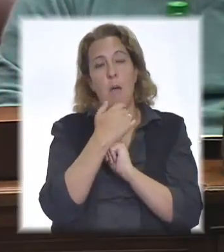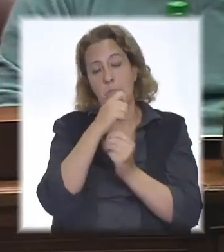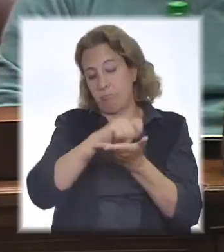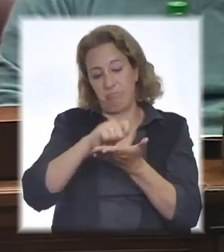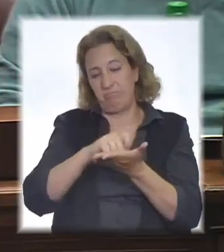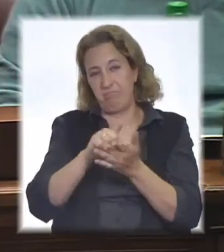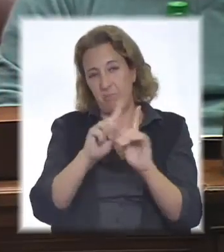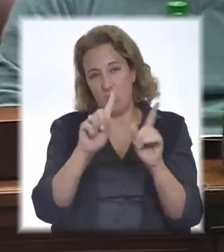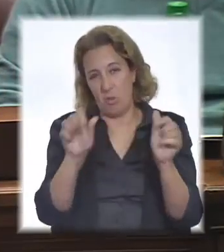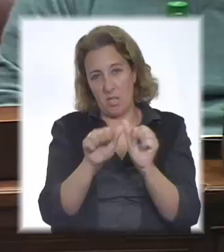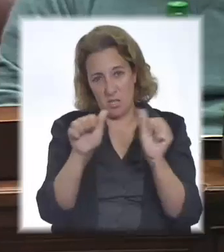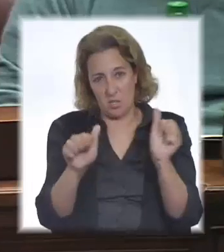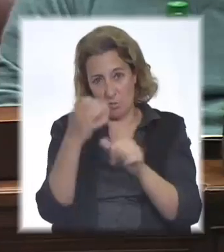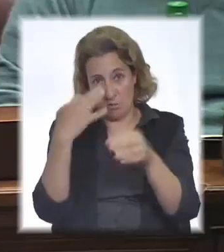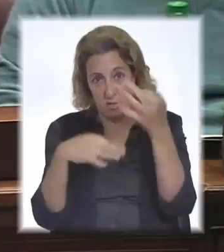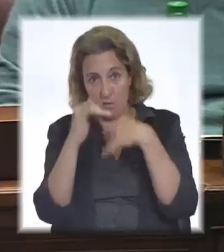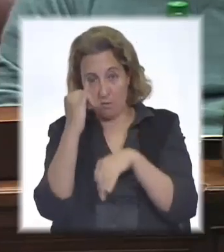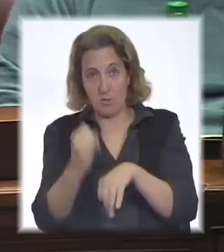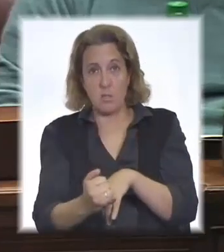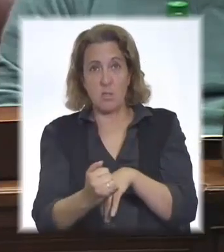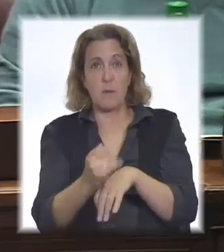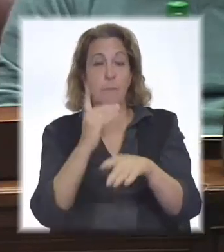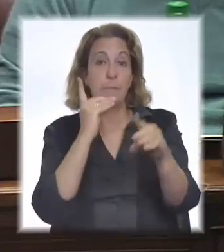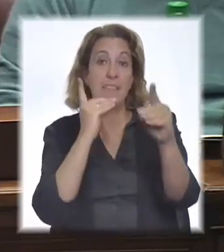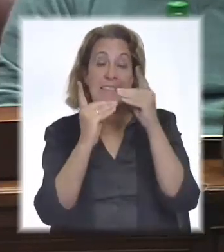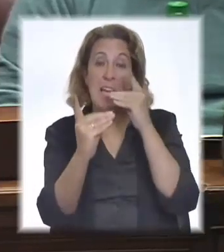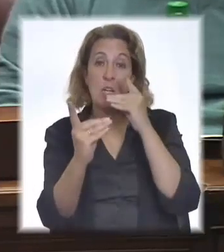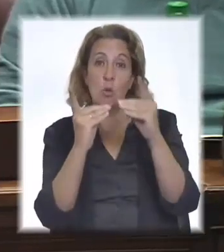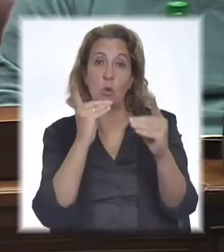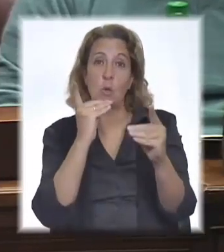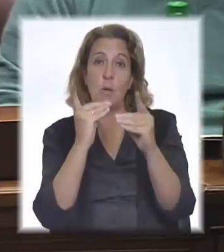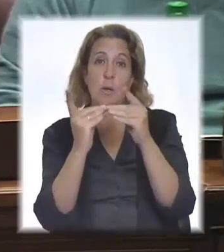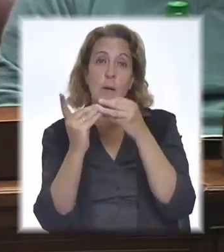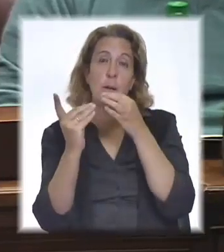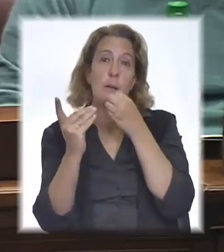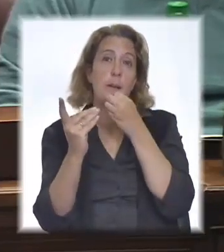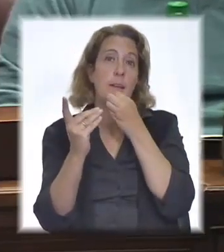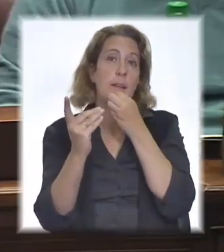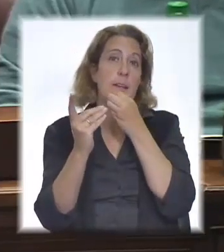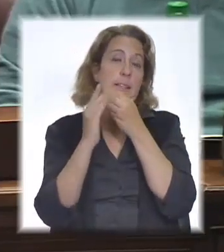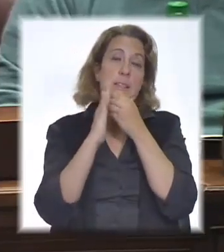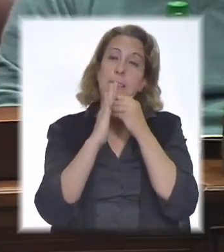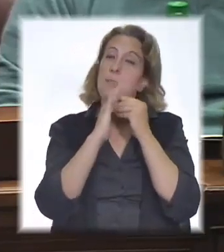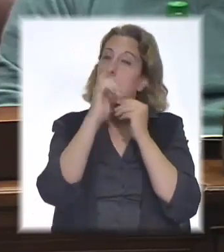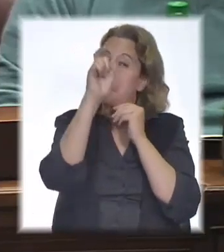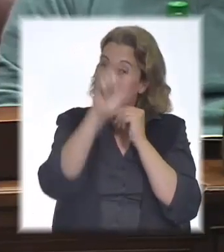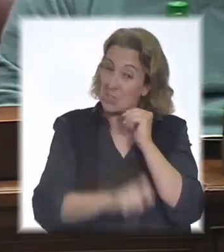plasmarse y es un diálogo entre un torturador